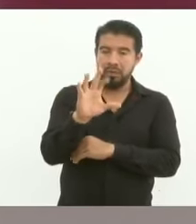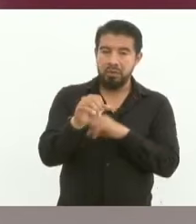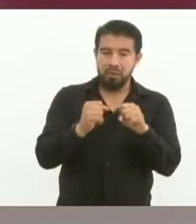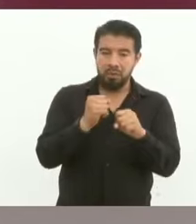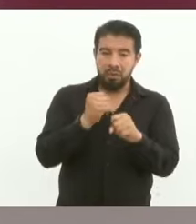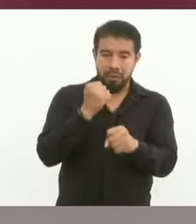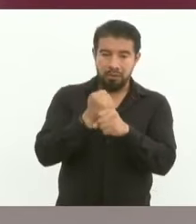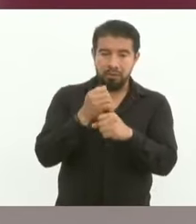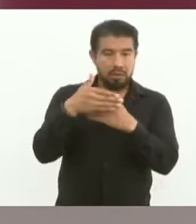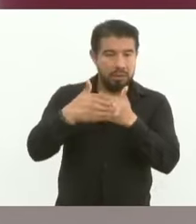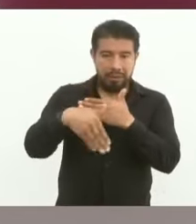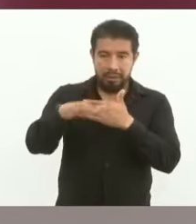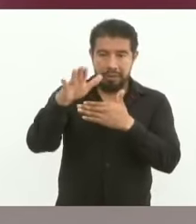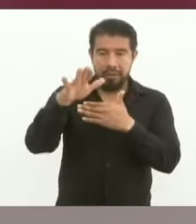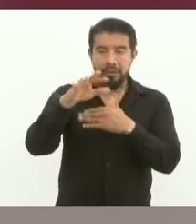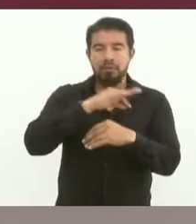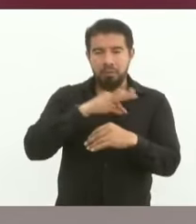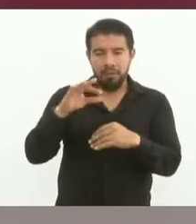adelante,